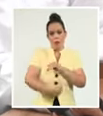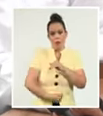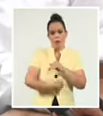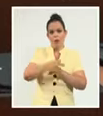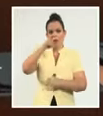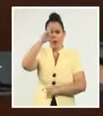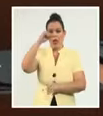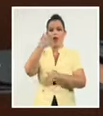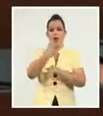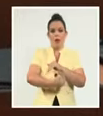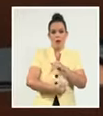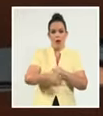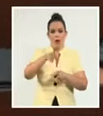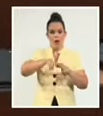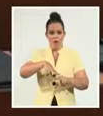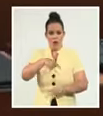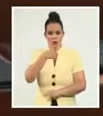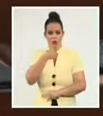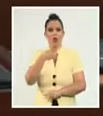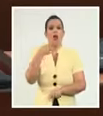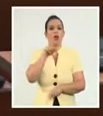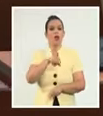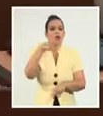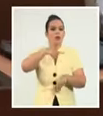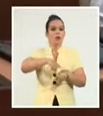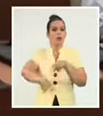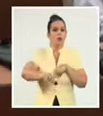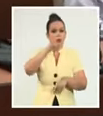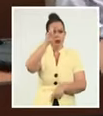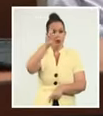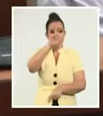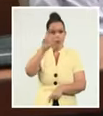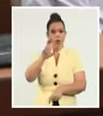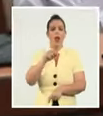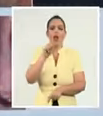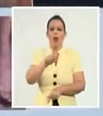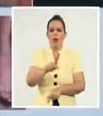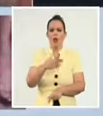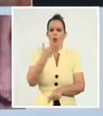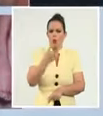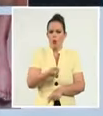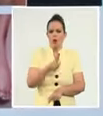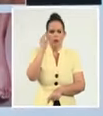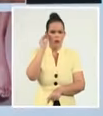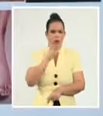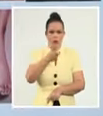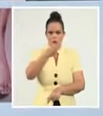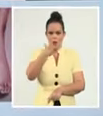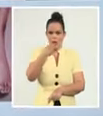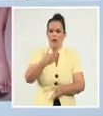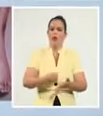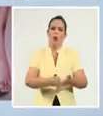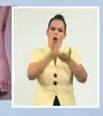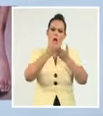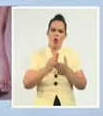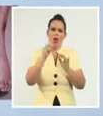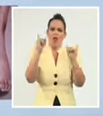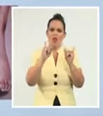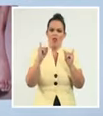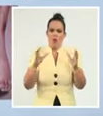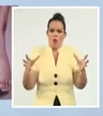Octubre que la artritis reumatoide es una enfermedad crónica autoinmune que causa una inflamación en las articulaciones,